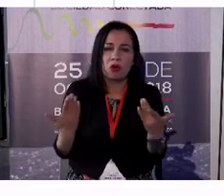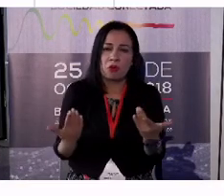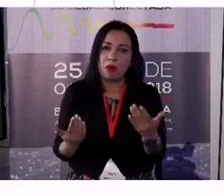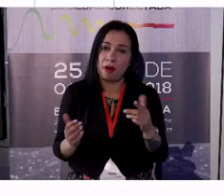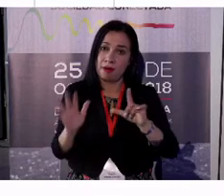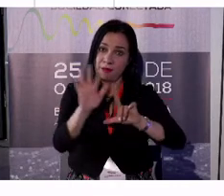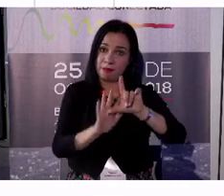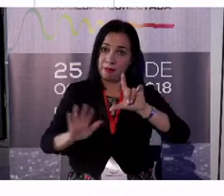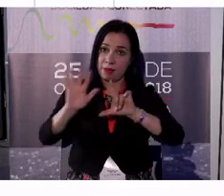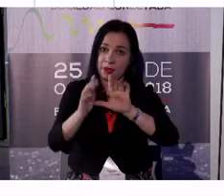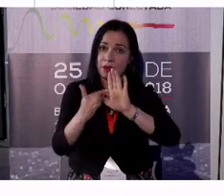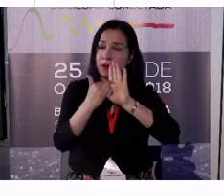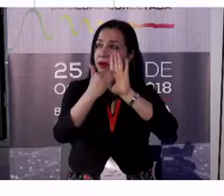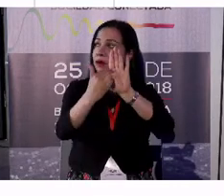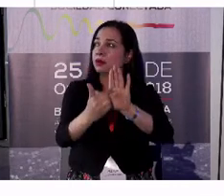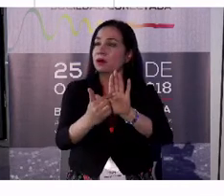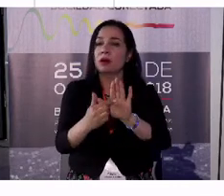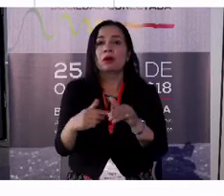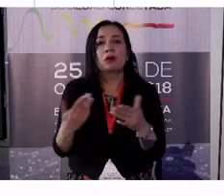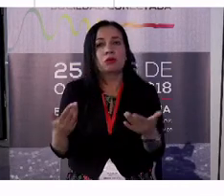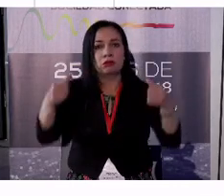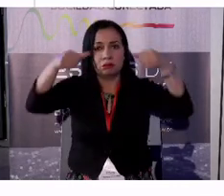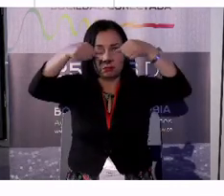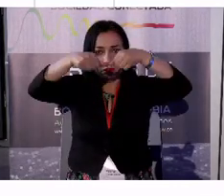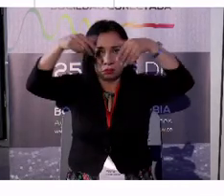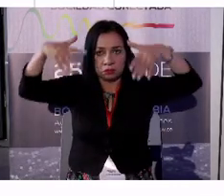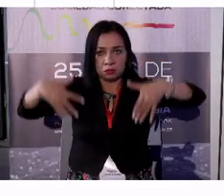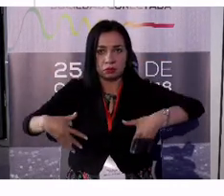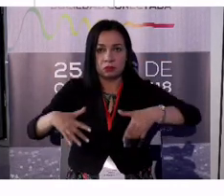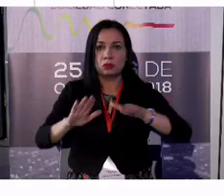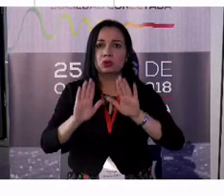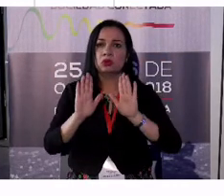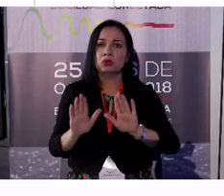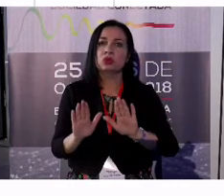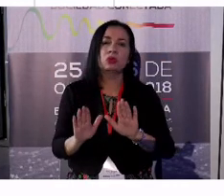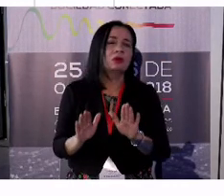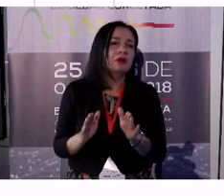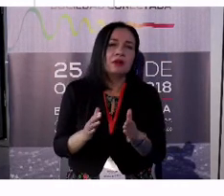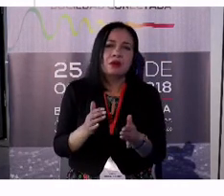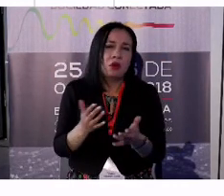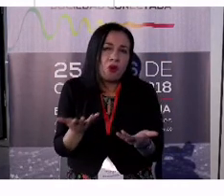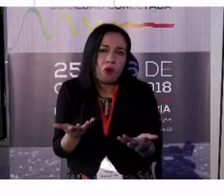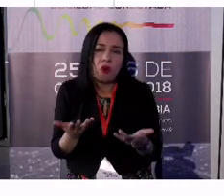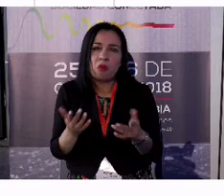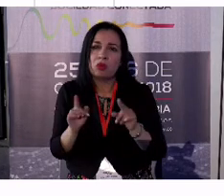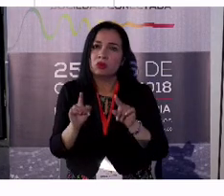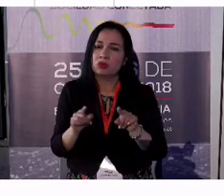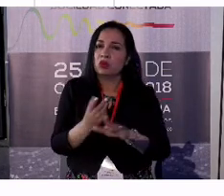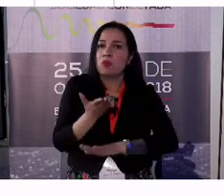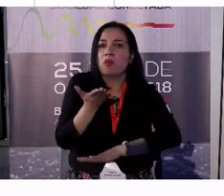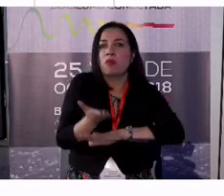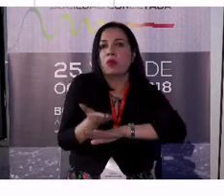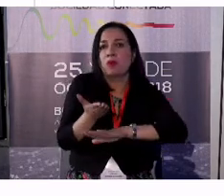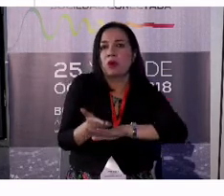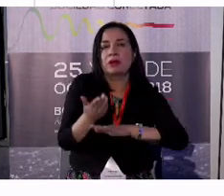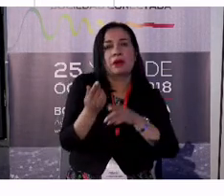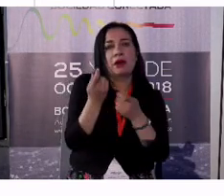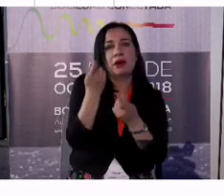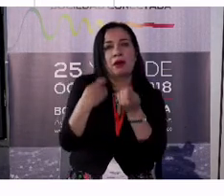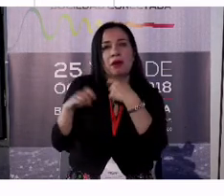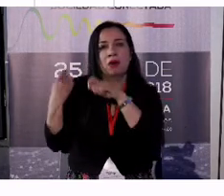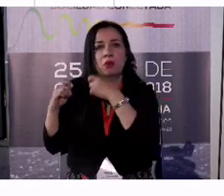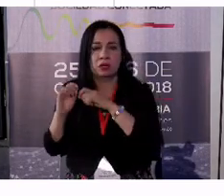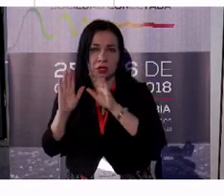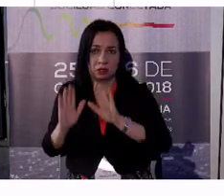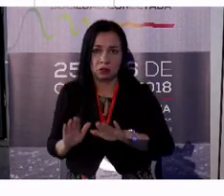ustedes pueden ver un poco qué es lo que está pasando con los distintos trials o las propuestas comerciales. En Estados Unidos